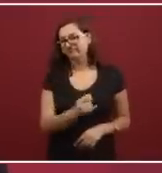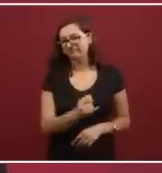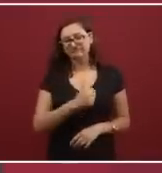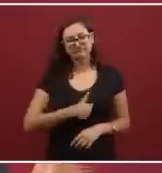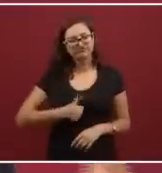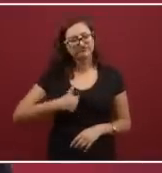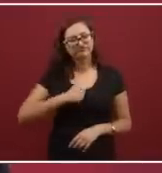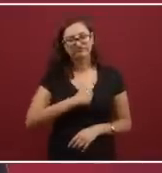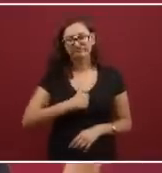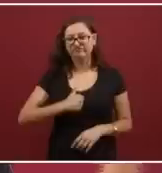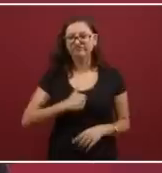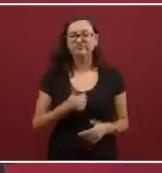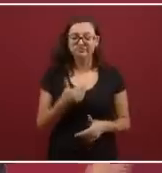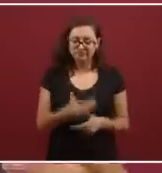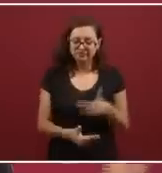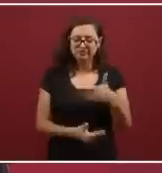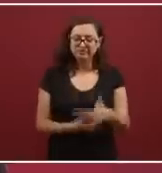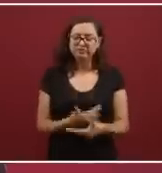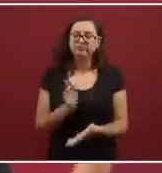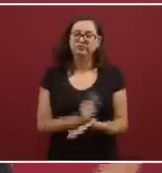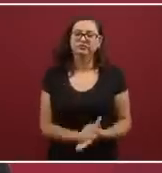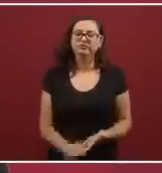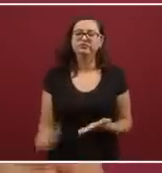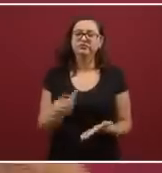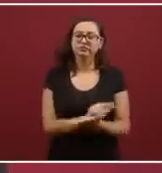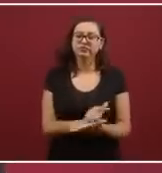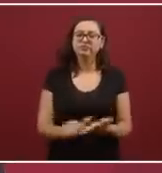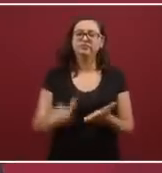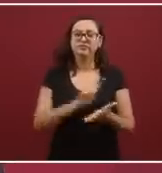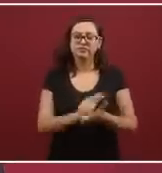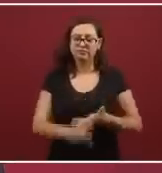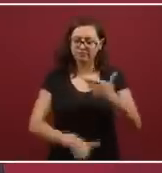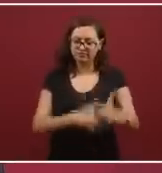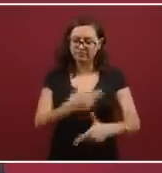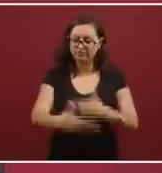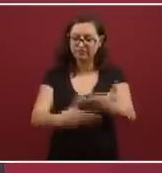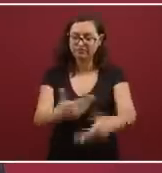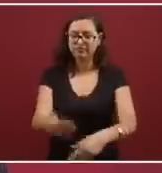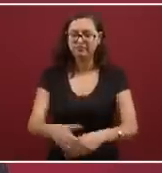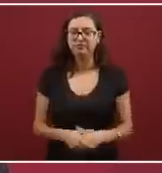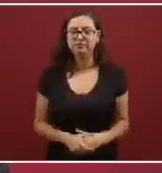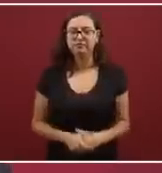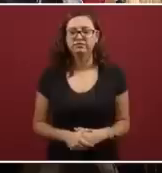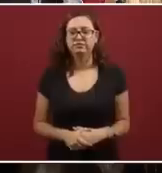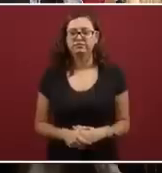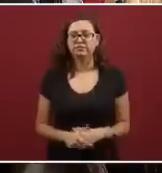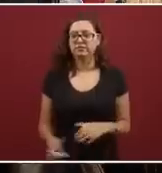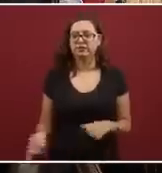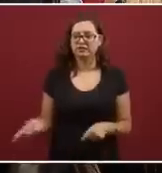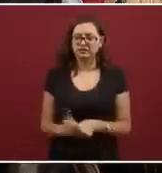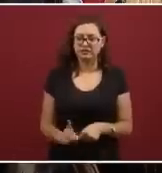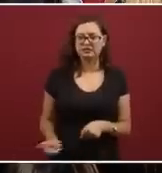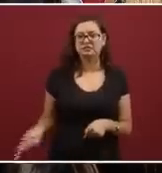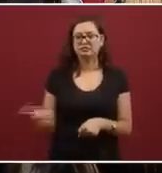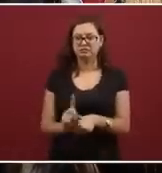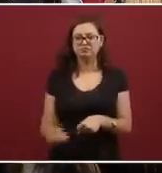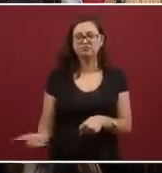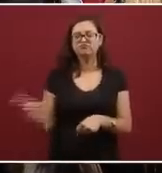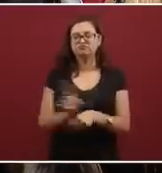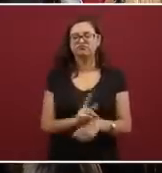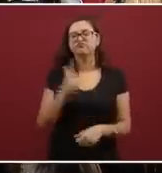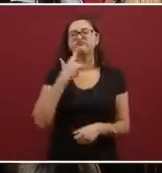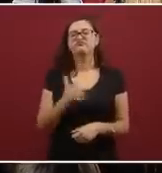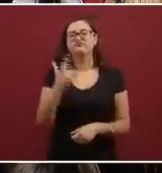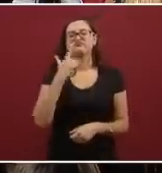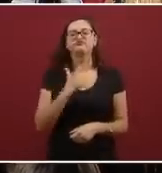Pero es un proceso de limpia el que tenemos que llevar a cabo. De todos los días es una lucha constante y qué